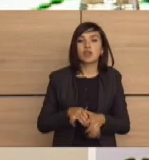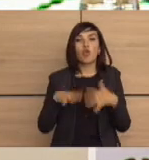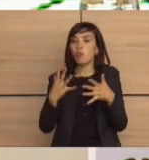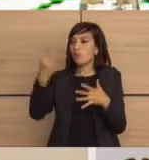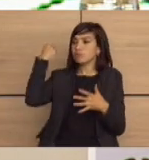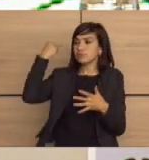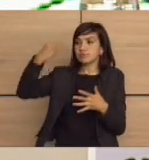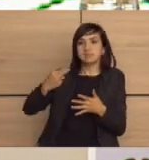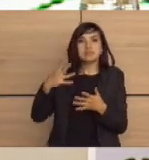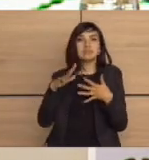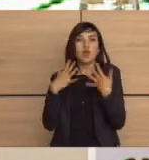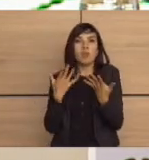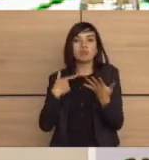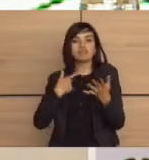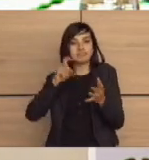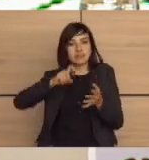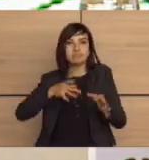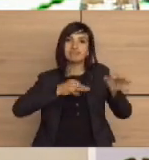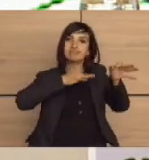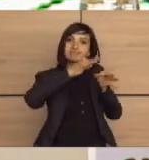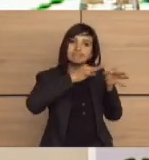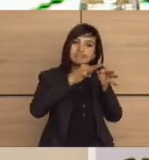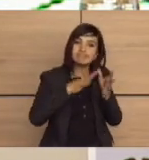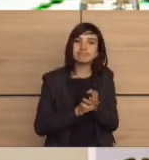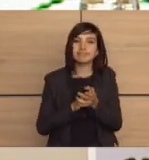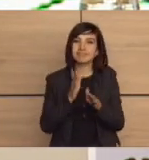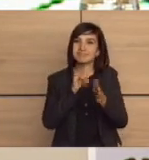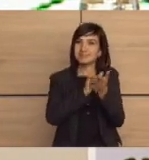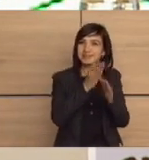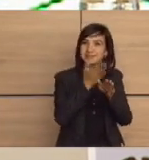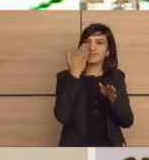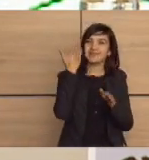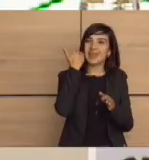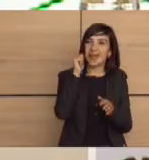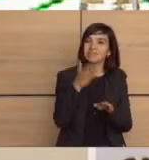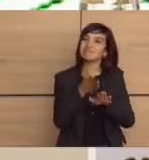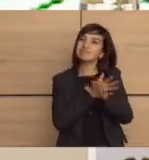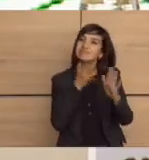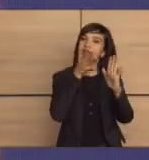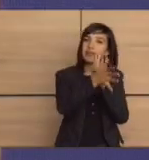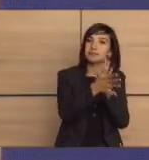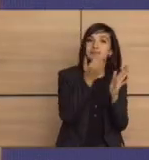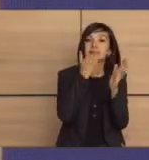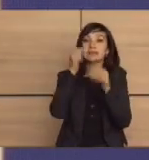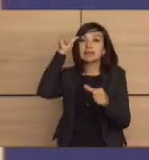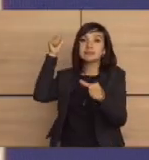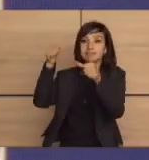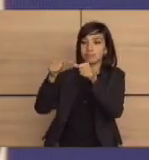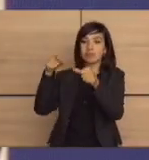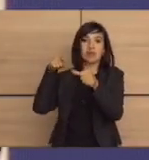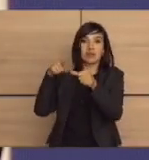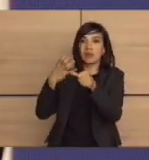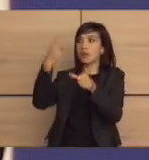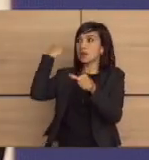mundo, ya lo adelantaba Margarita. La memoria no es historia en el sentido